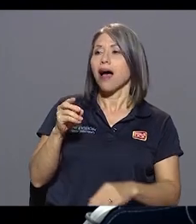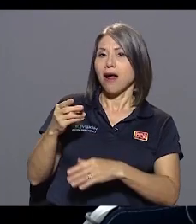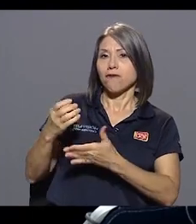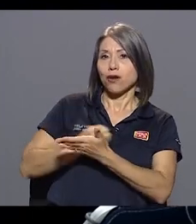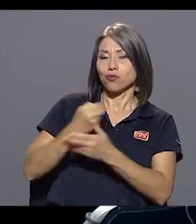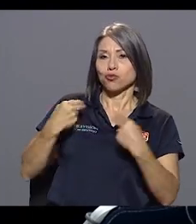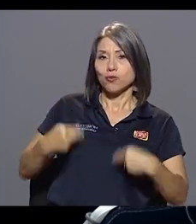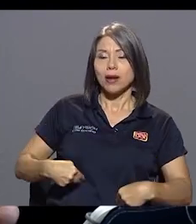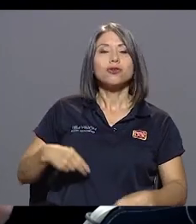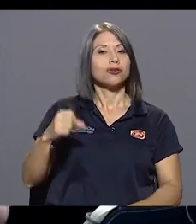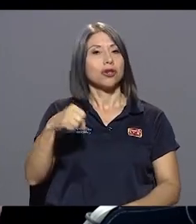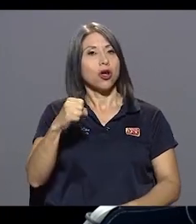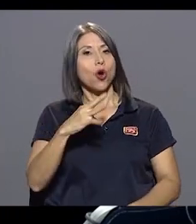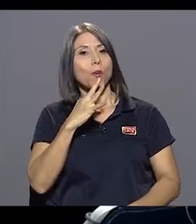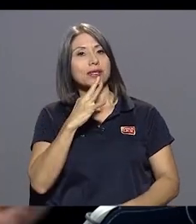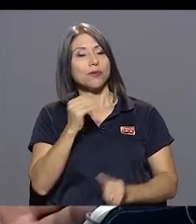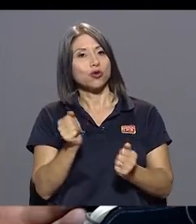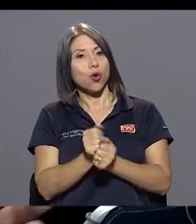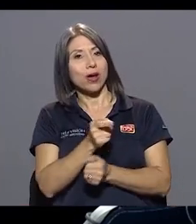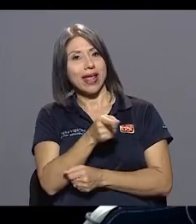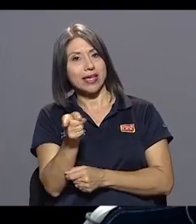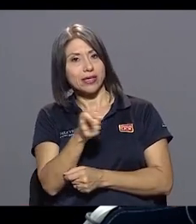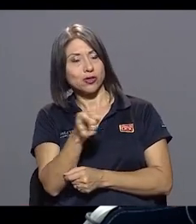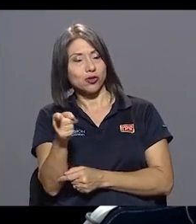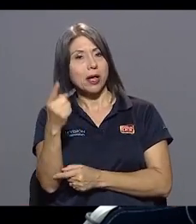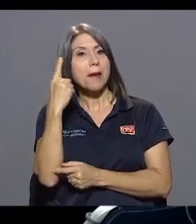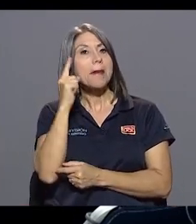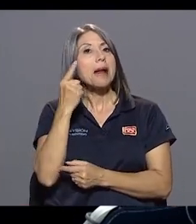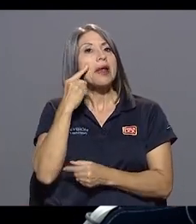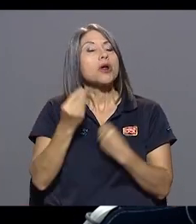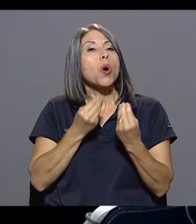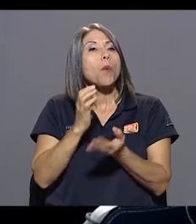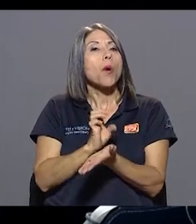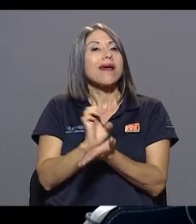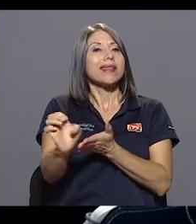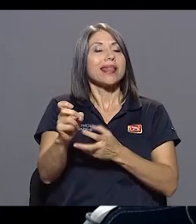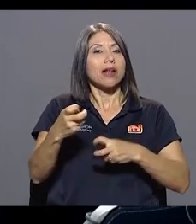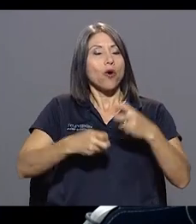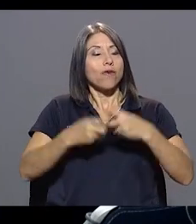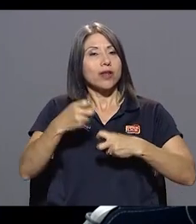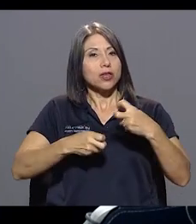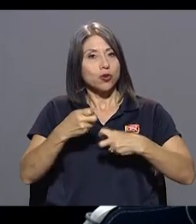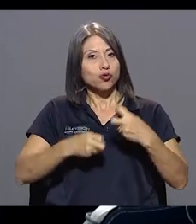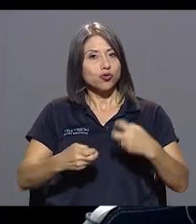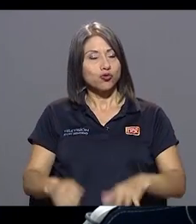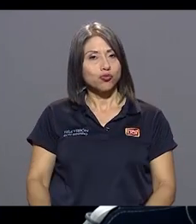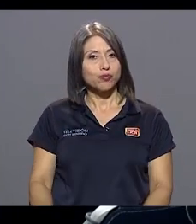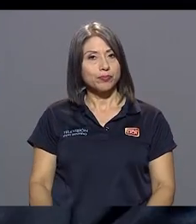formas de evitar, digamos, esos conflictos. Ahora,